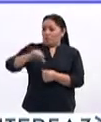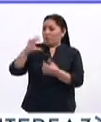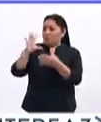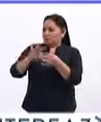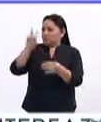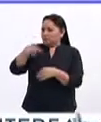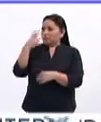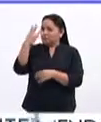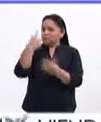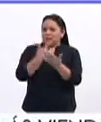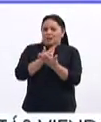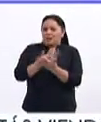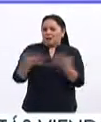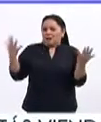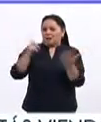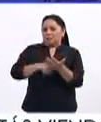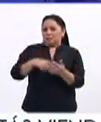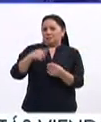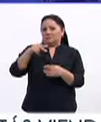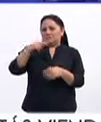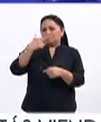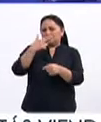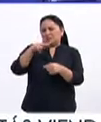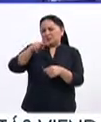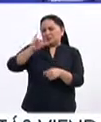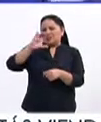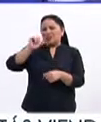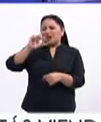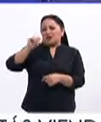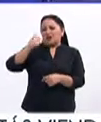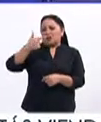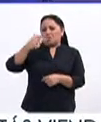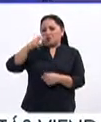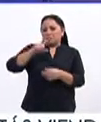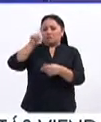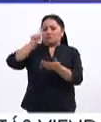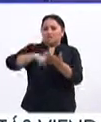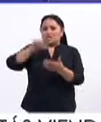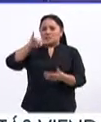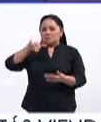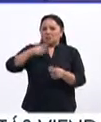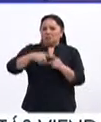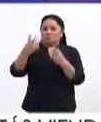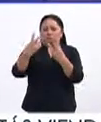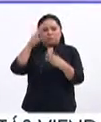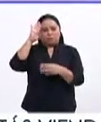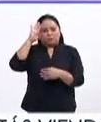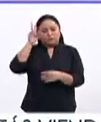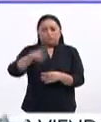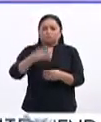grandes poetas, el nicaragüense Rubén Darío, el cubano Lezama Lima y el mexicano David Huerta.